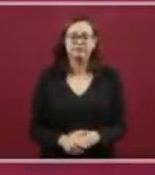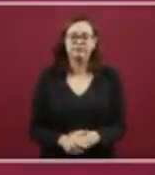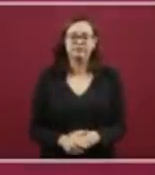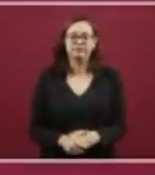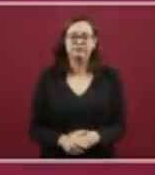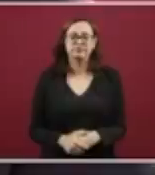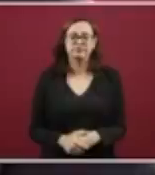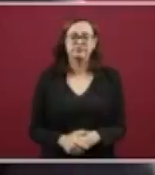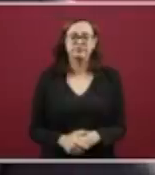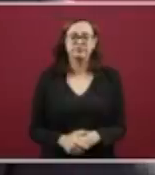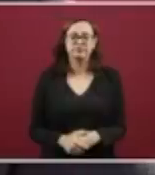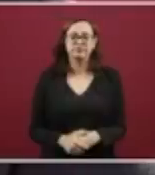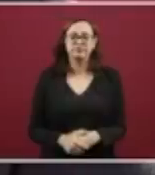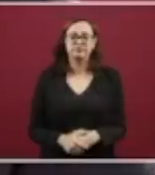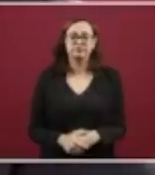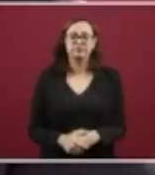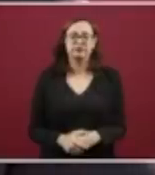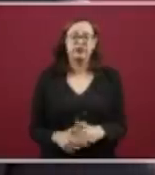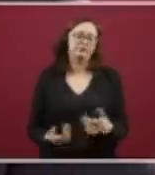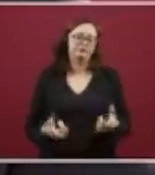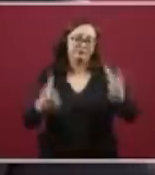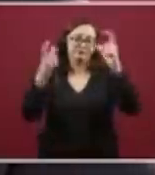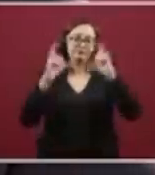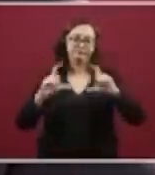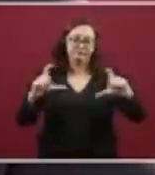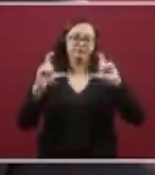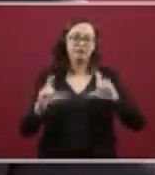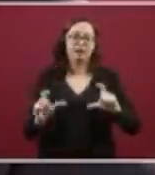lo que tiene que ver con el apartado B.